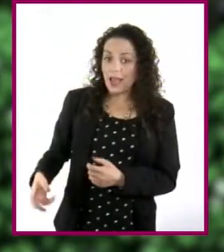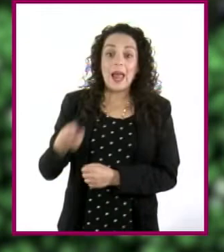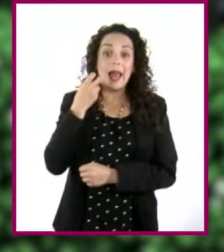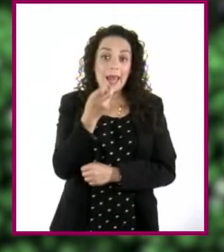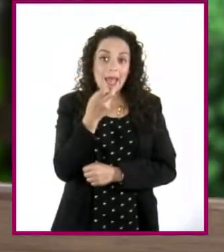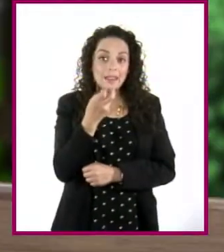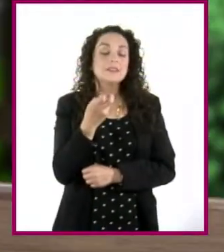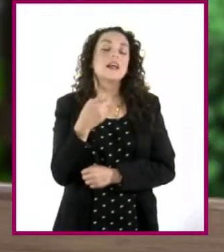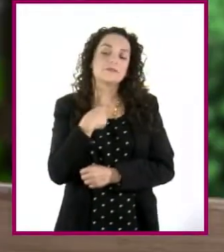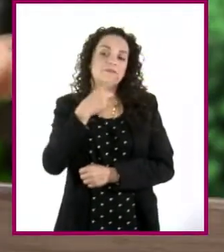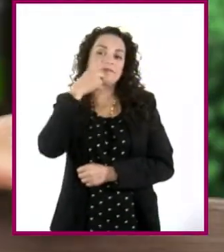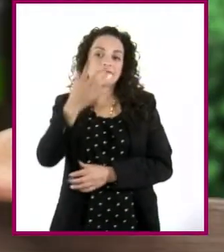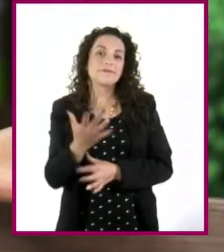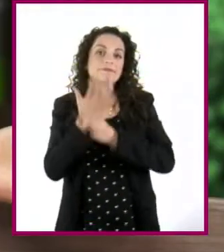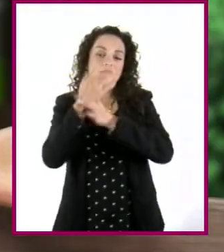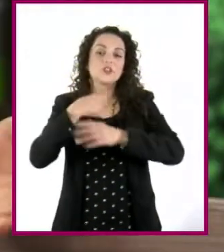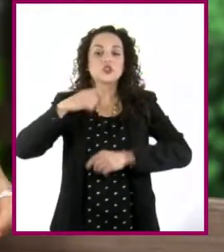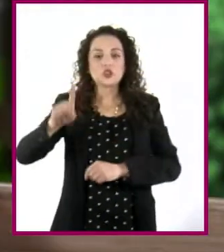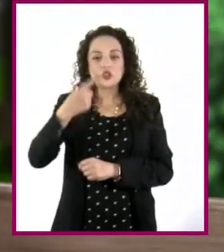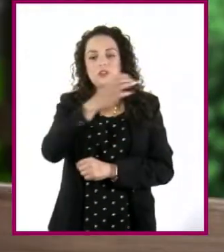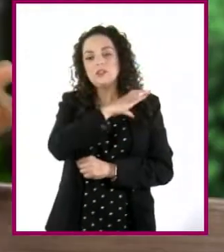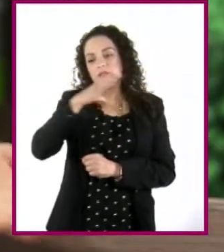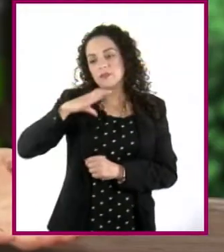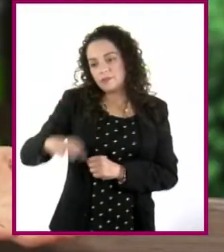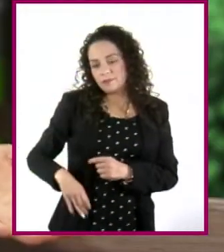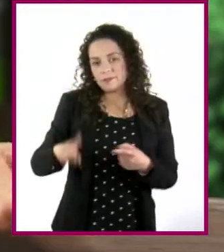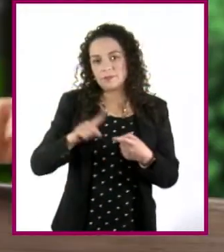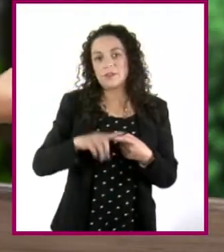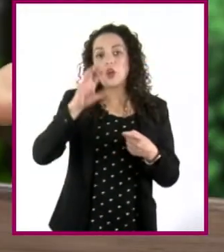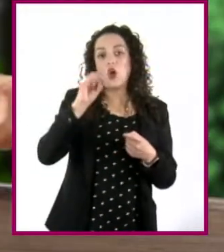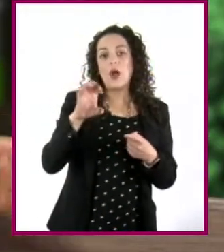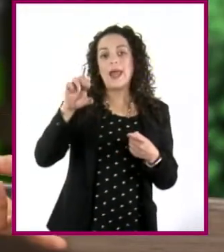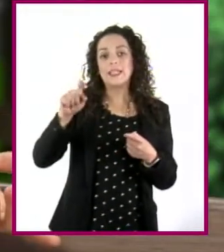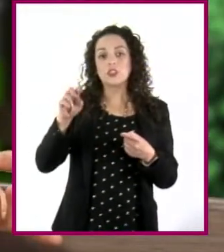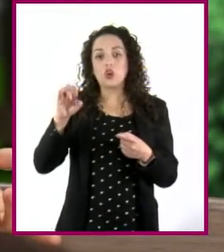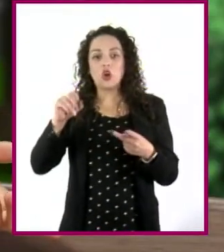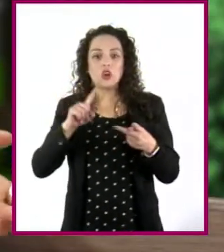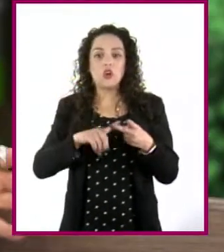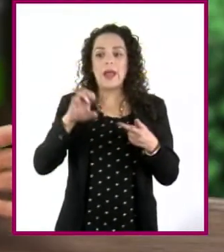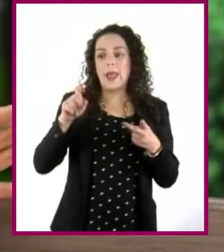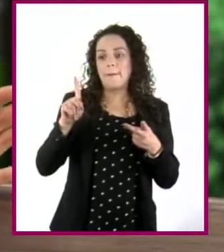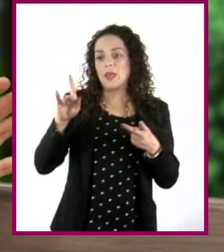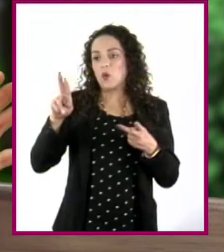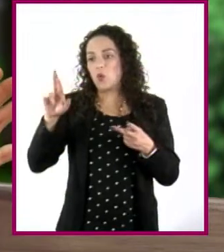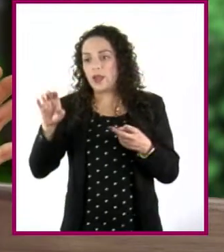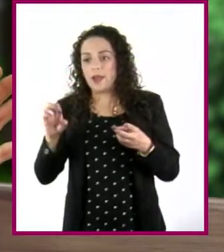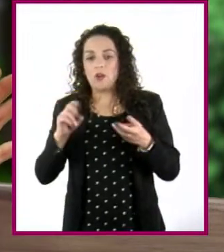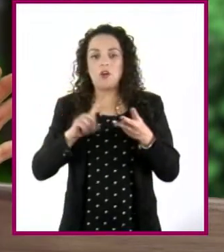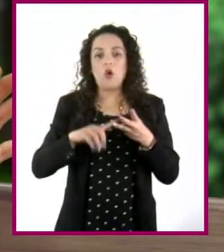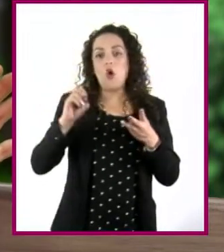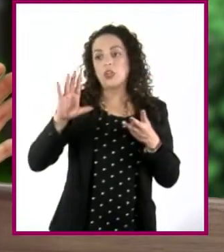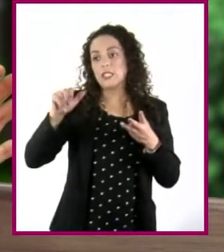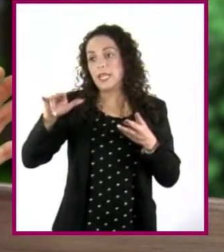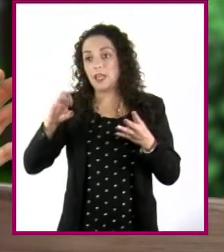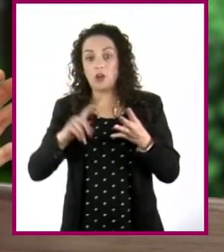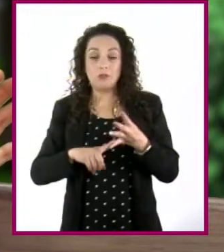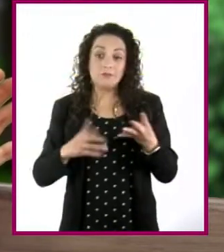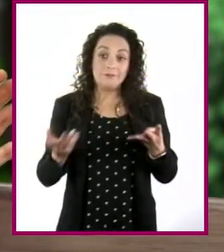soy cristiano. O estoico, o epicúreo, o cínico. Bueno, eso antes